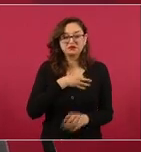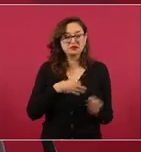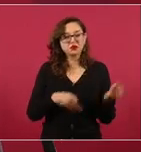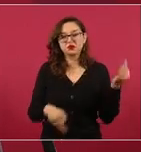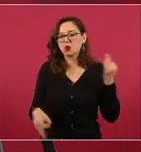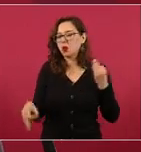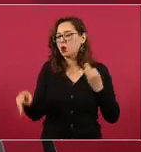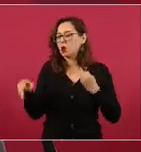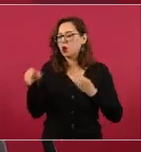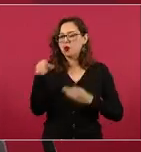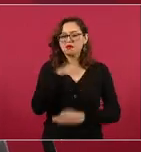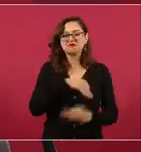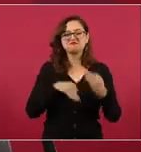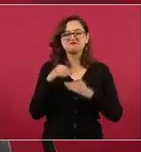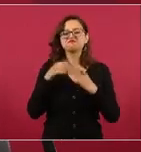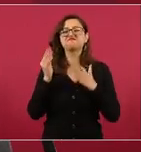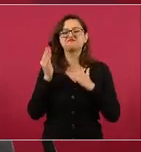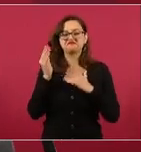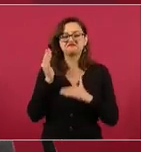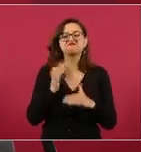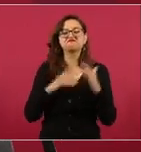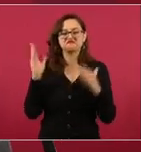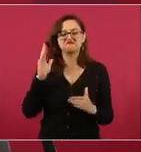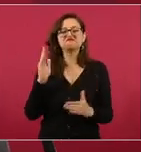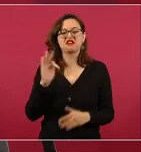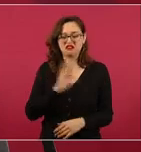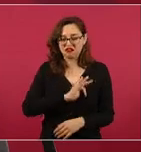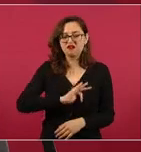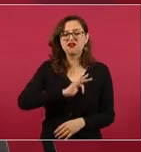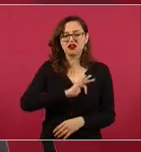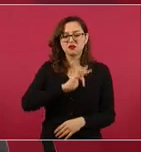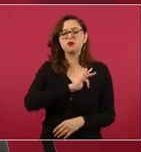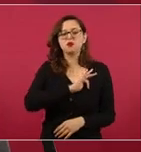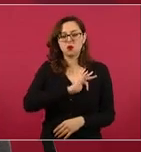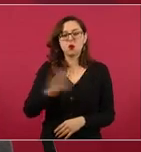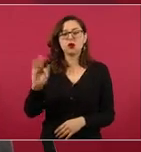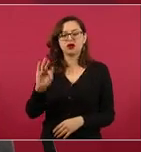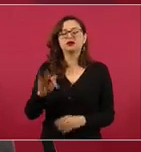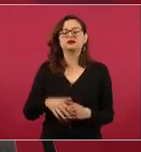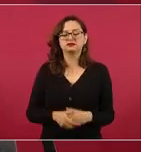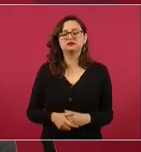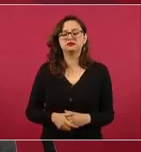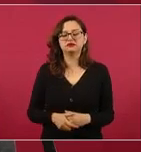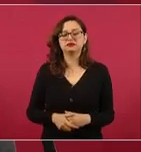sale adelante. Solo siendo buenos podemos ser felices. Sí. El que